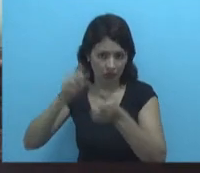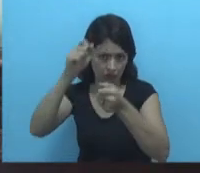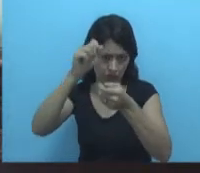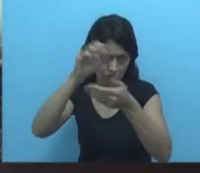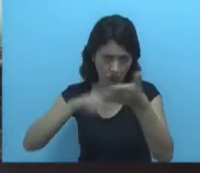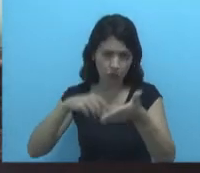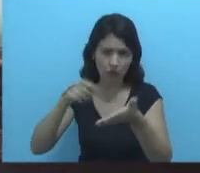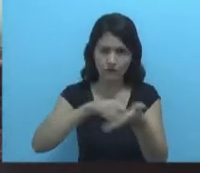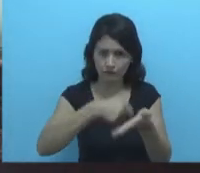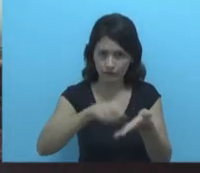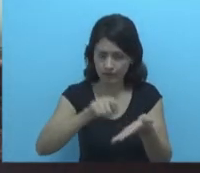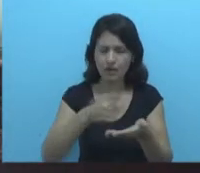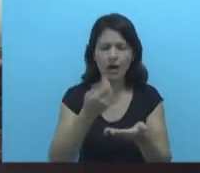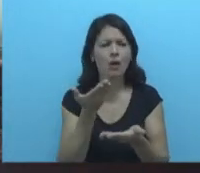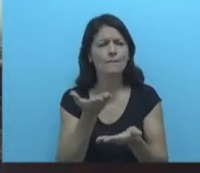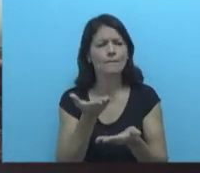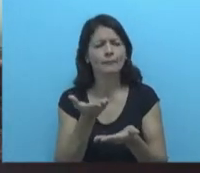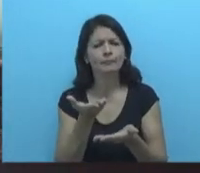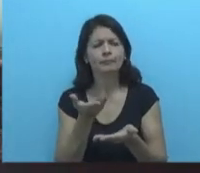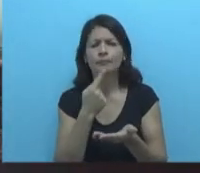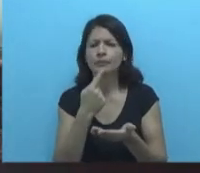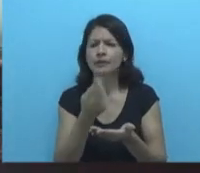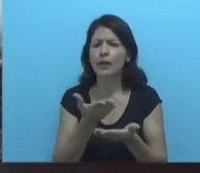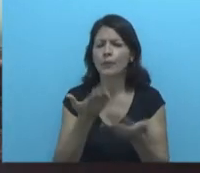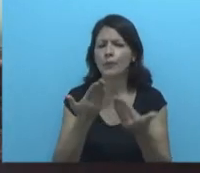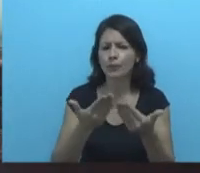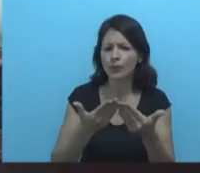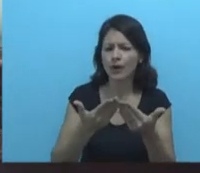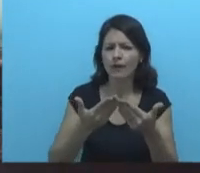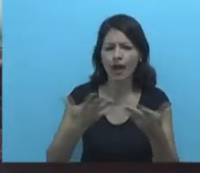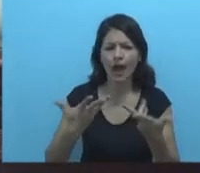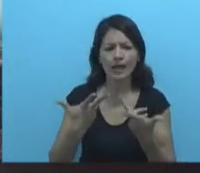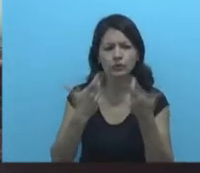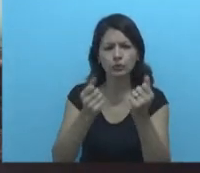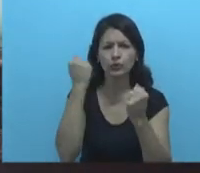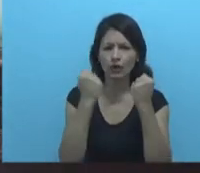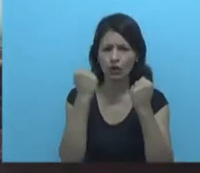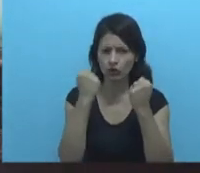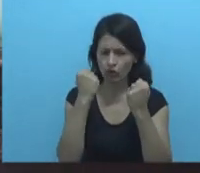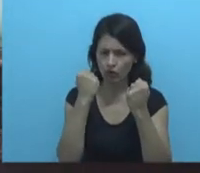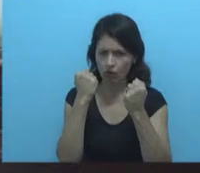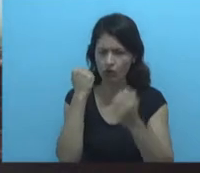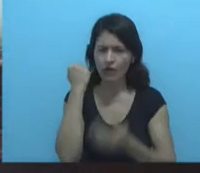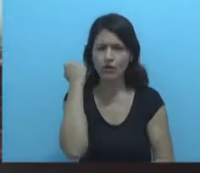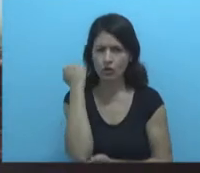evaluar la factibilidad de implementar el denominado Programa de Asistencia Económica de Emergencia por el